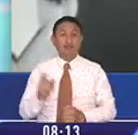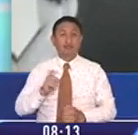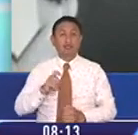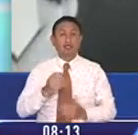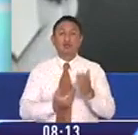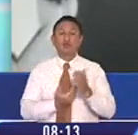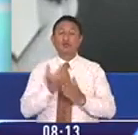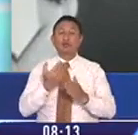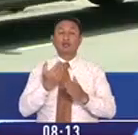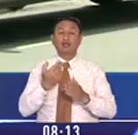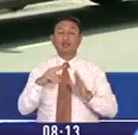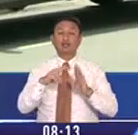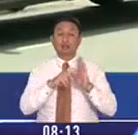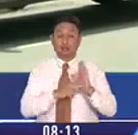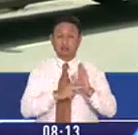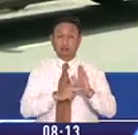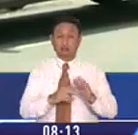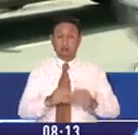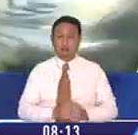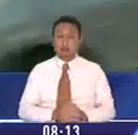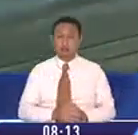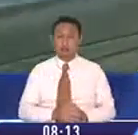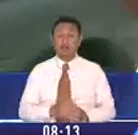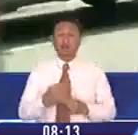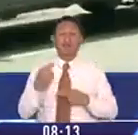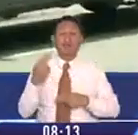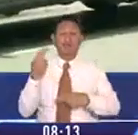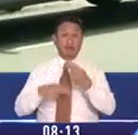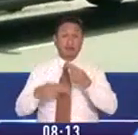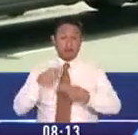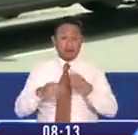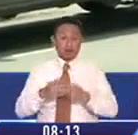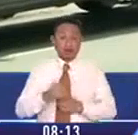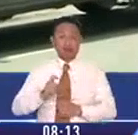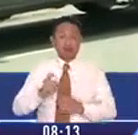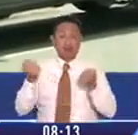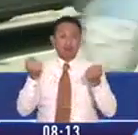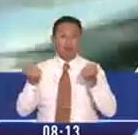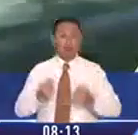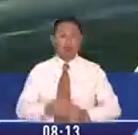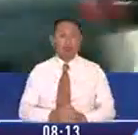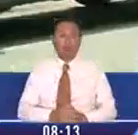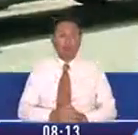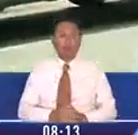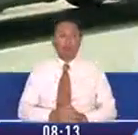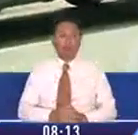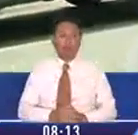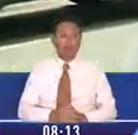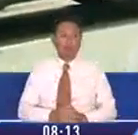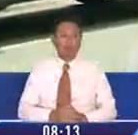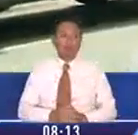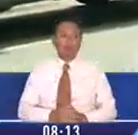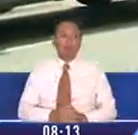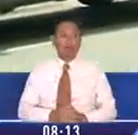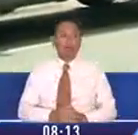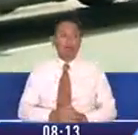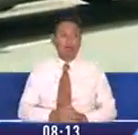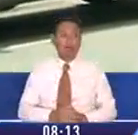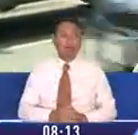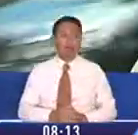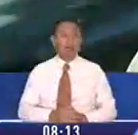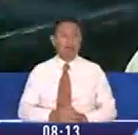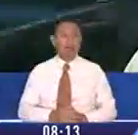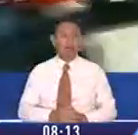adoptar nuevas medidas. Es un negocio que realmente debería ser controlado. Y más que todo, los sumideros deberían